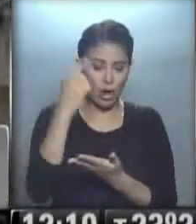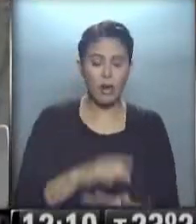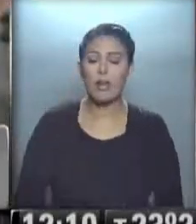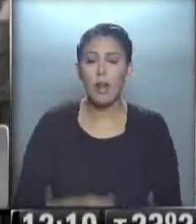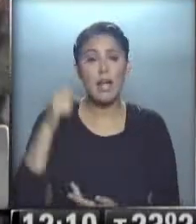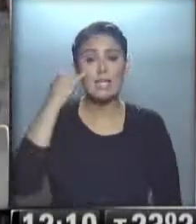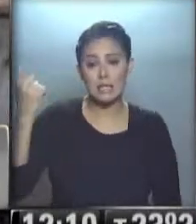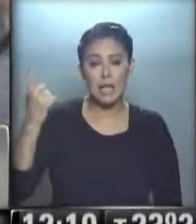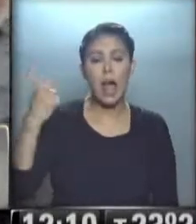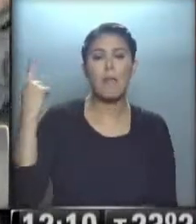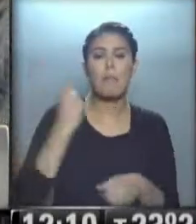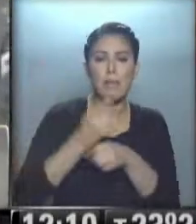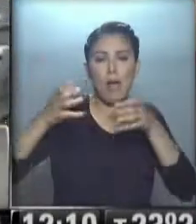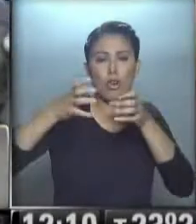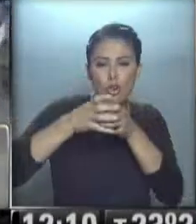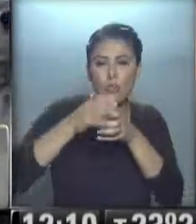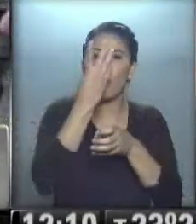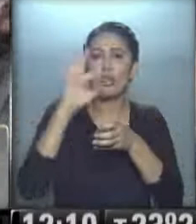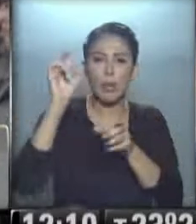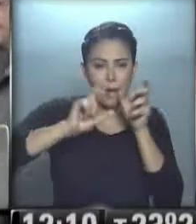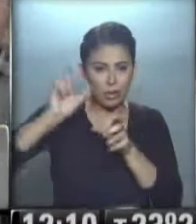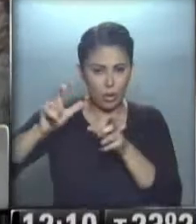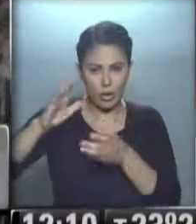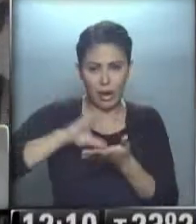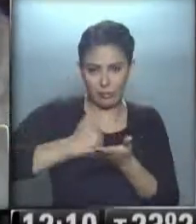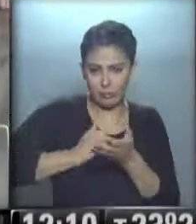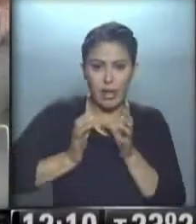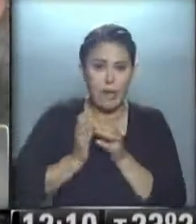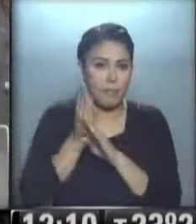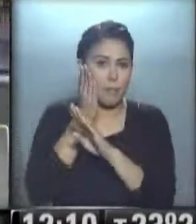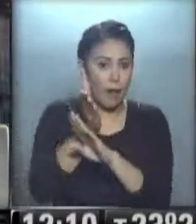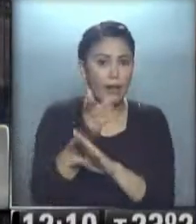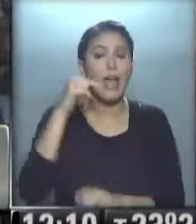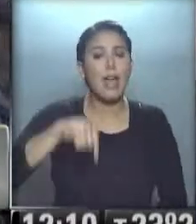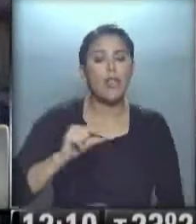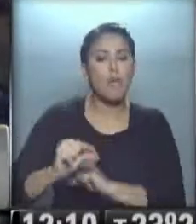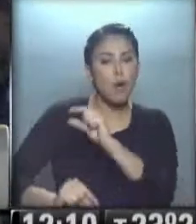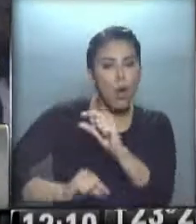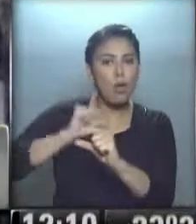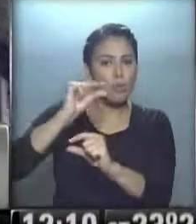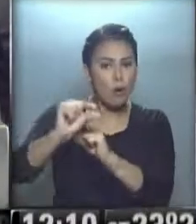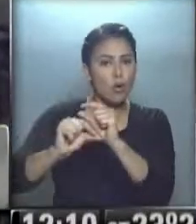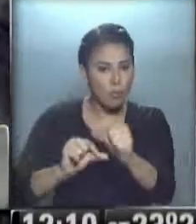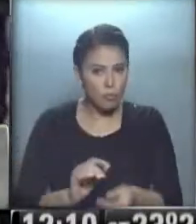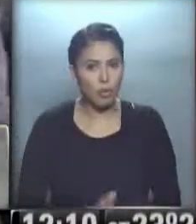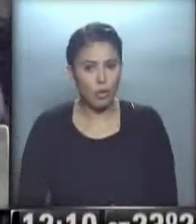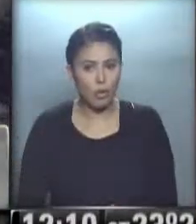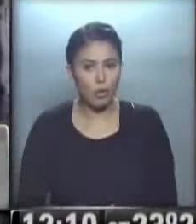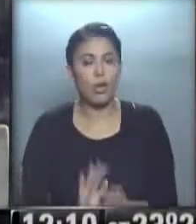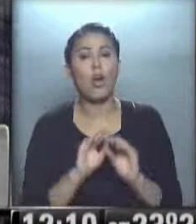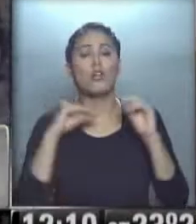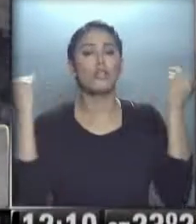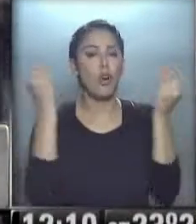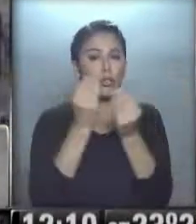están enviando los primeros 400 y en definitiva lo que quiero transmitir es que es un esquema progresivo a los efectos de llegar a la